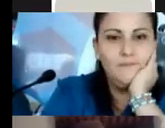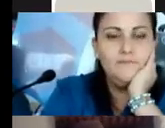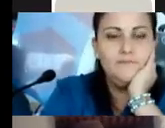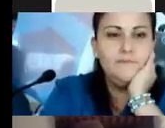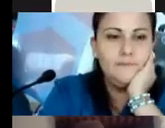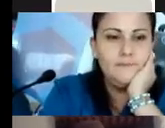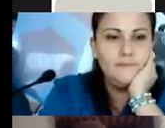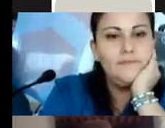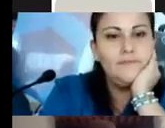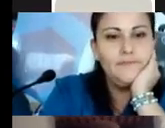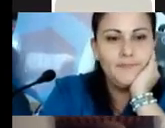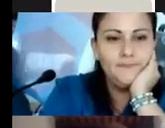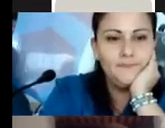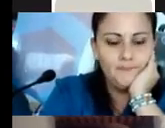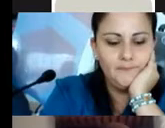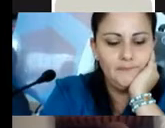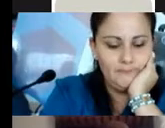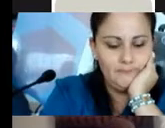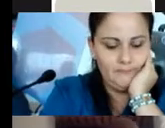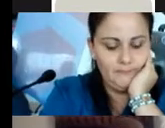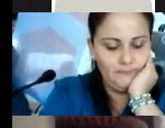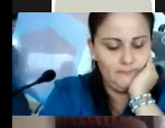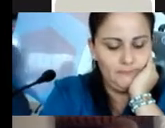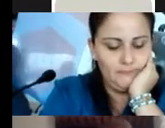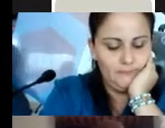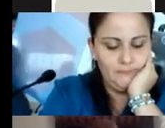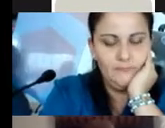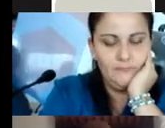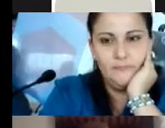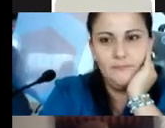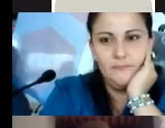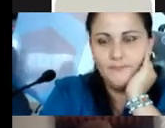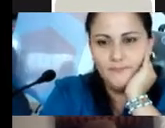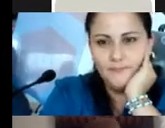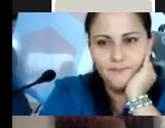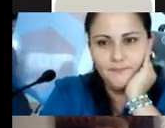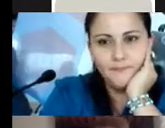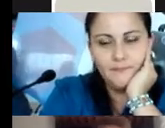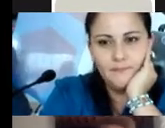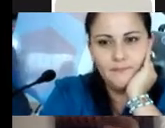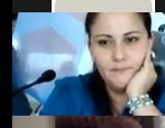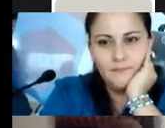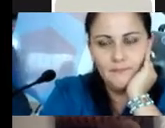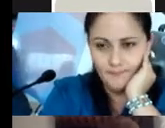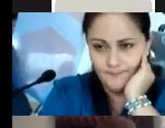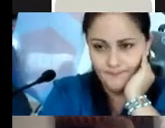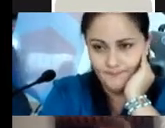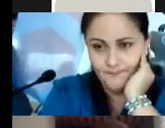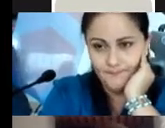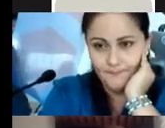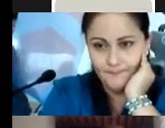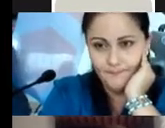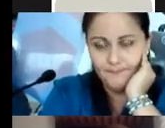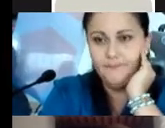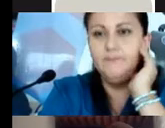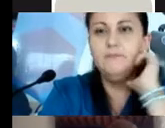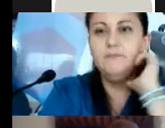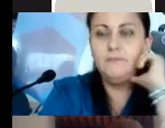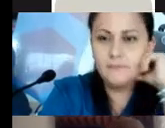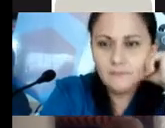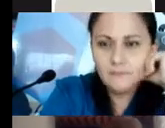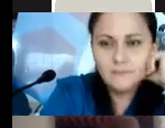que las fuerzas del sujeto van a determinar, las que tengo que aplicar, me van a determinar cuántos